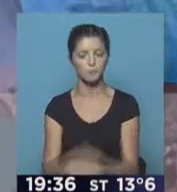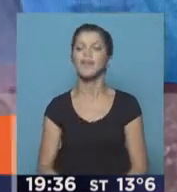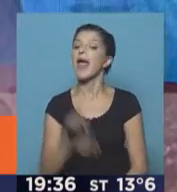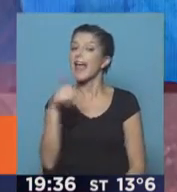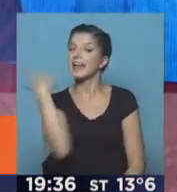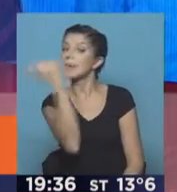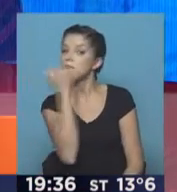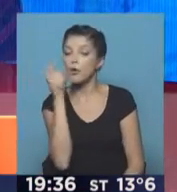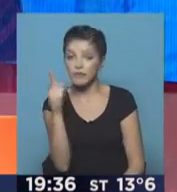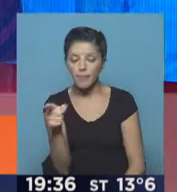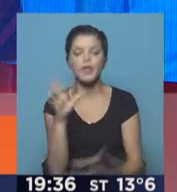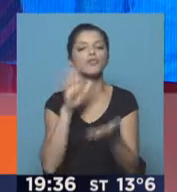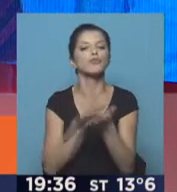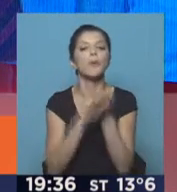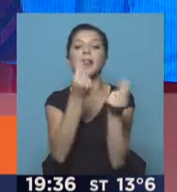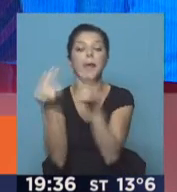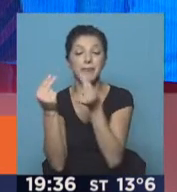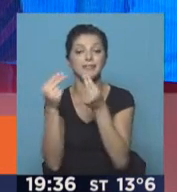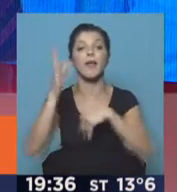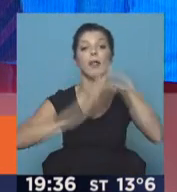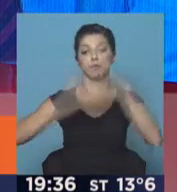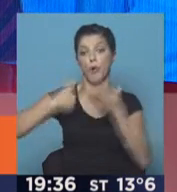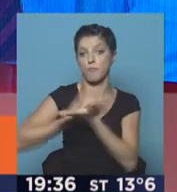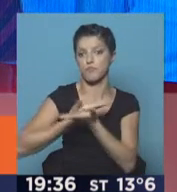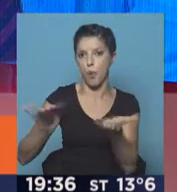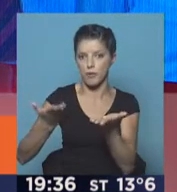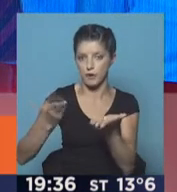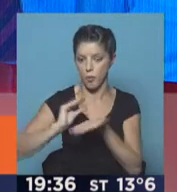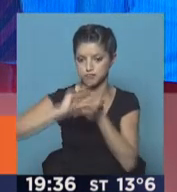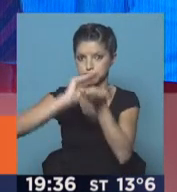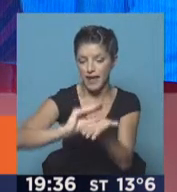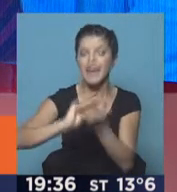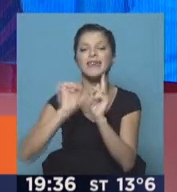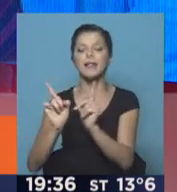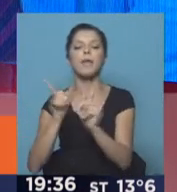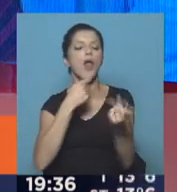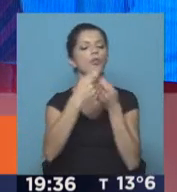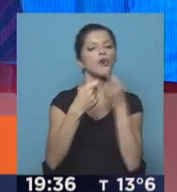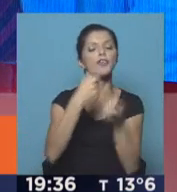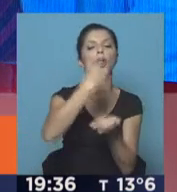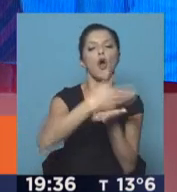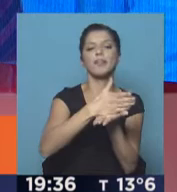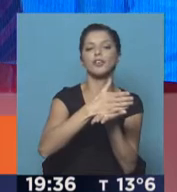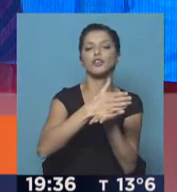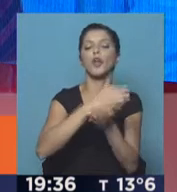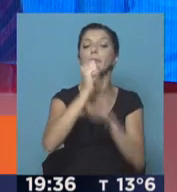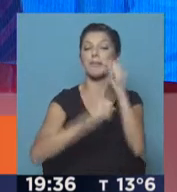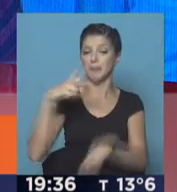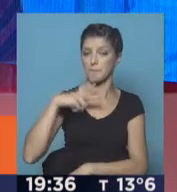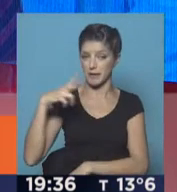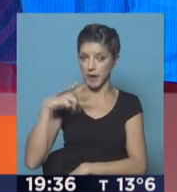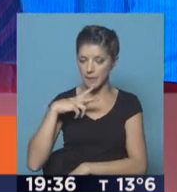la adjudicación de la obra pública y justamente en la negociación con los empresarios privados. Muchos le indican cómo